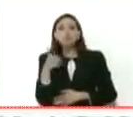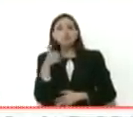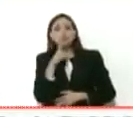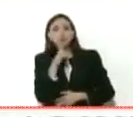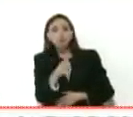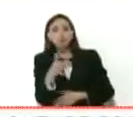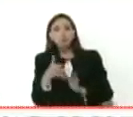venezuela